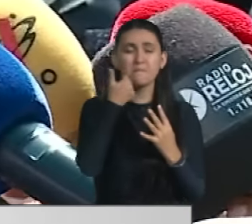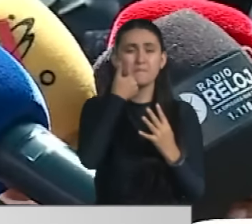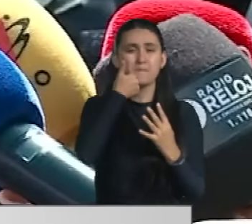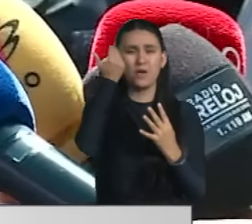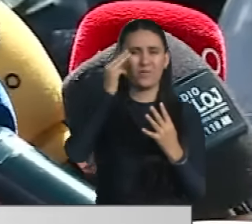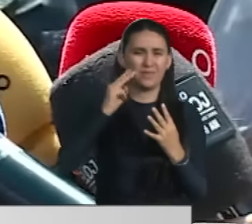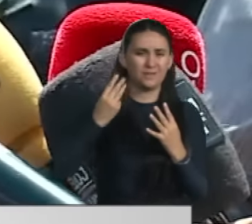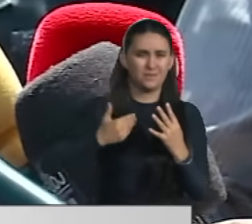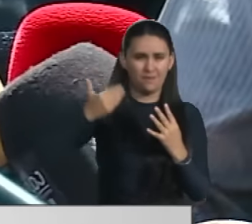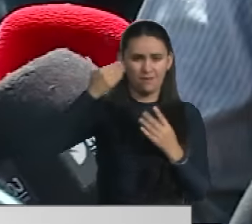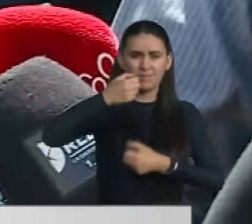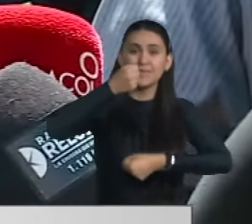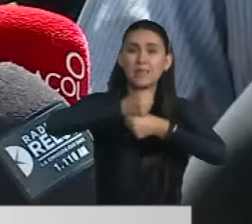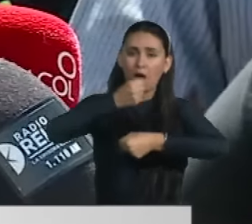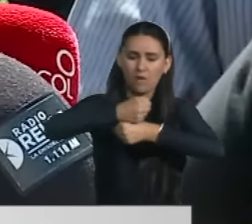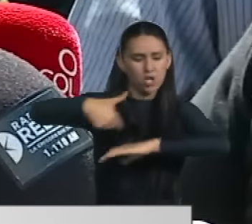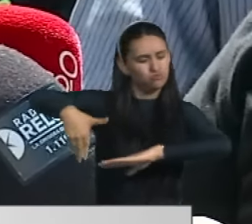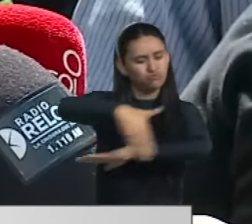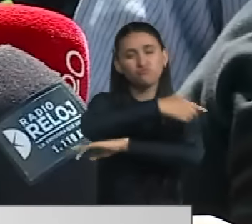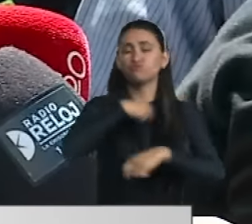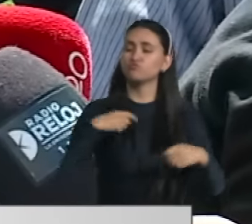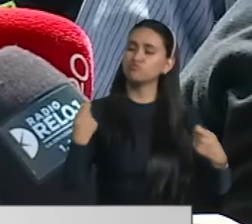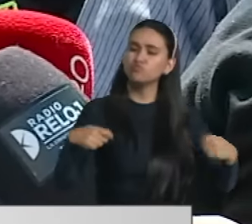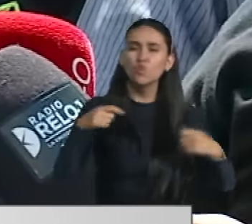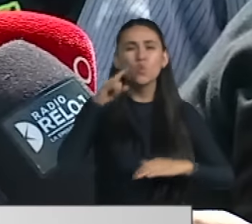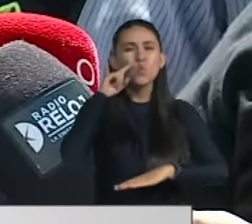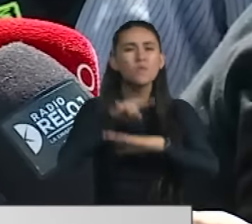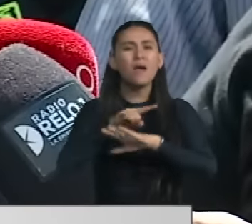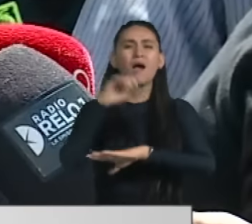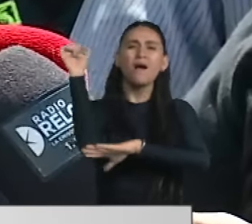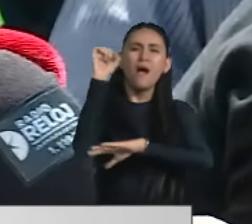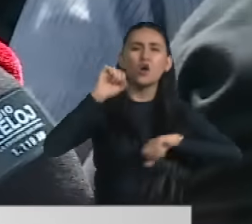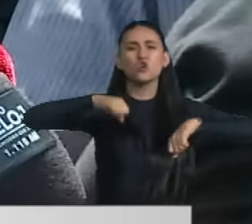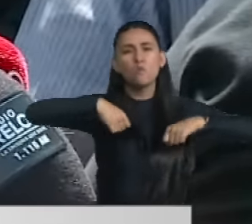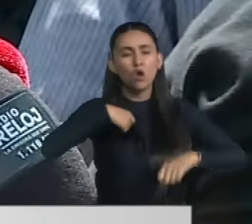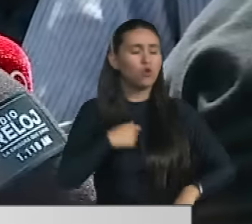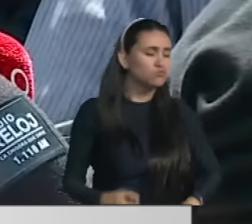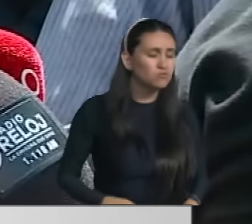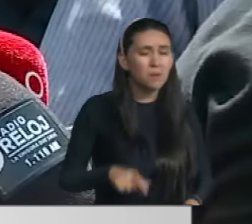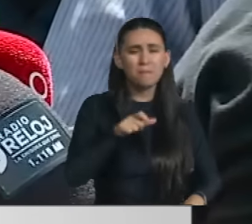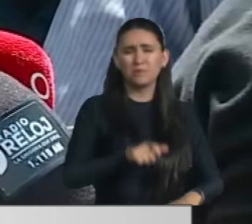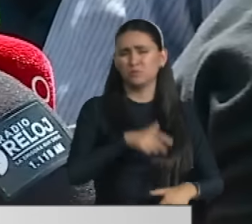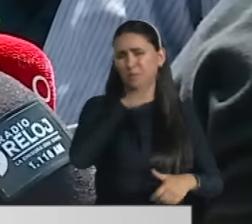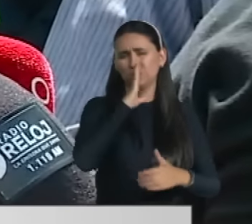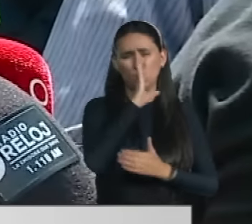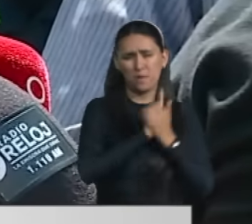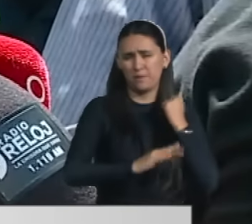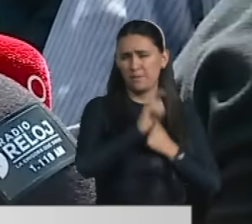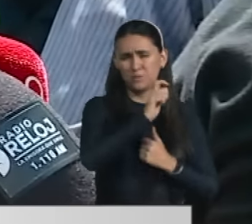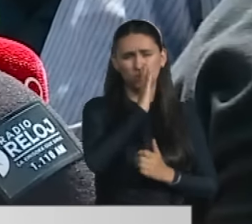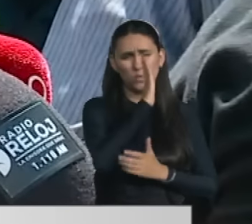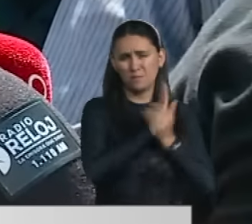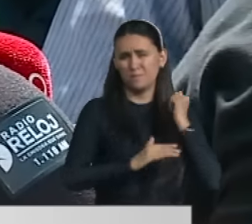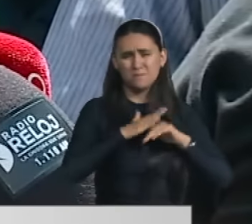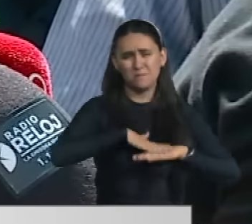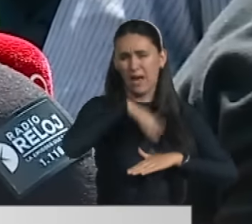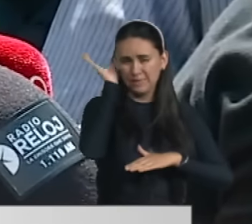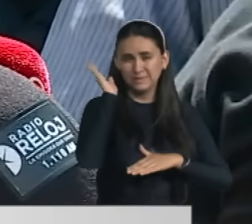que trabaja aquí sobre la calle, en la vía, cuidando carros y motos, una persona muy humilde.